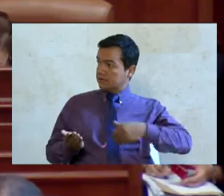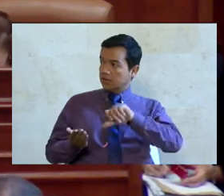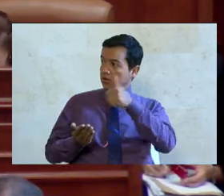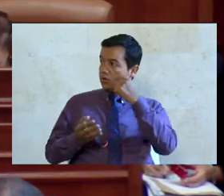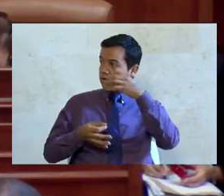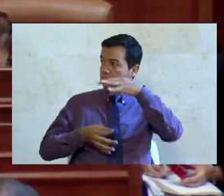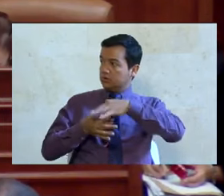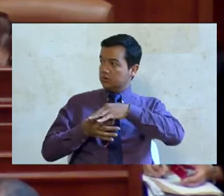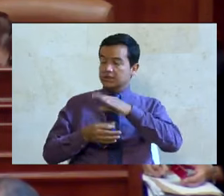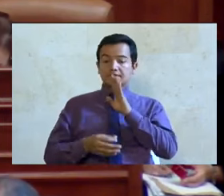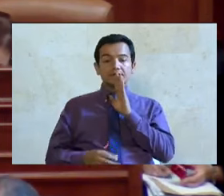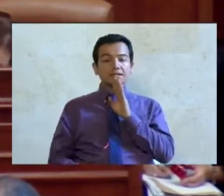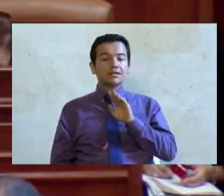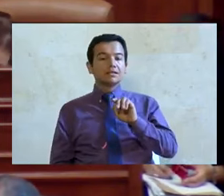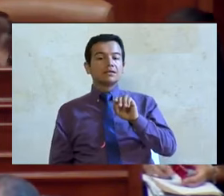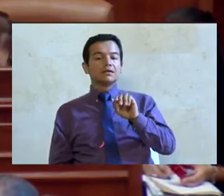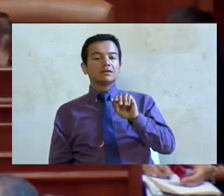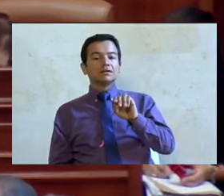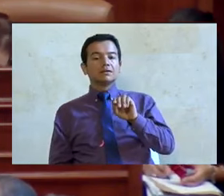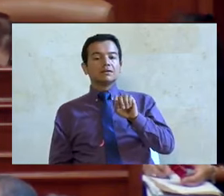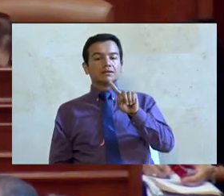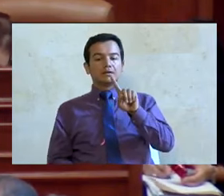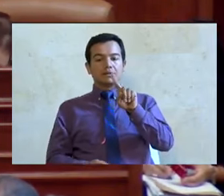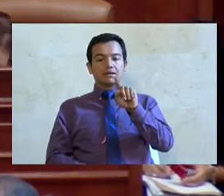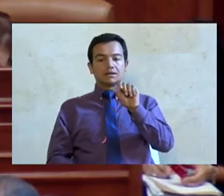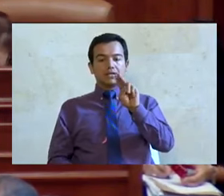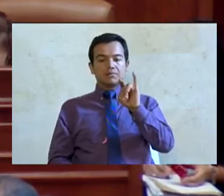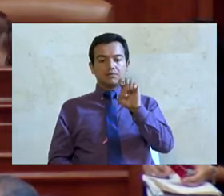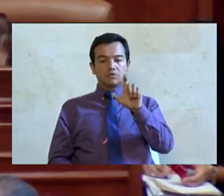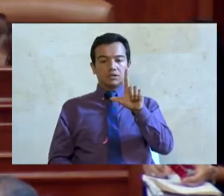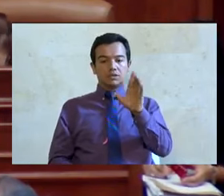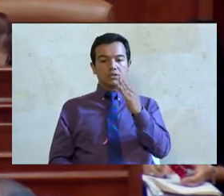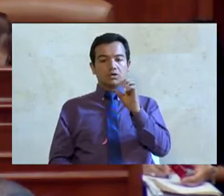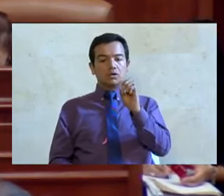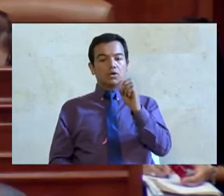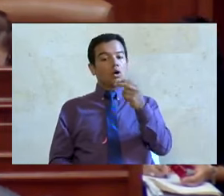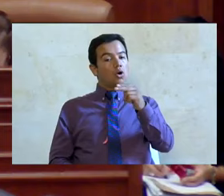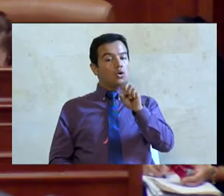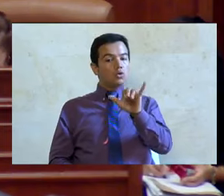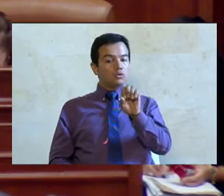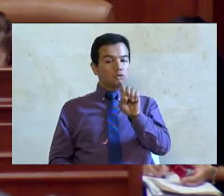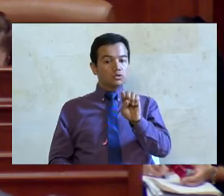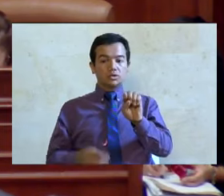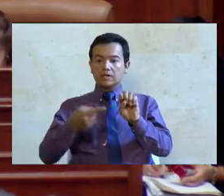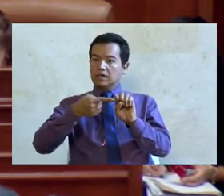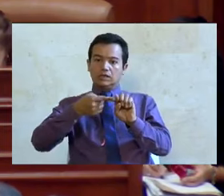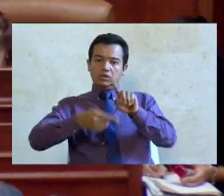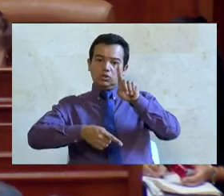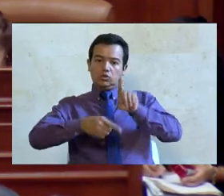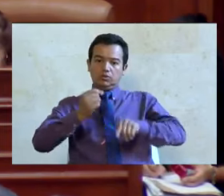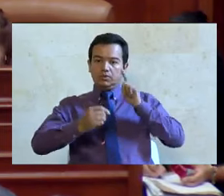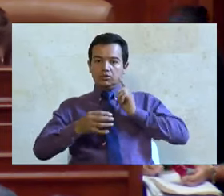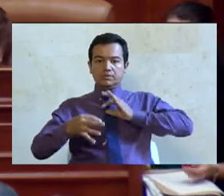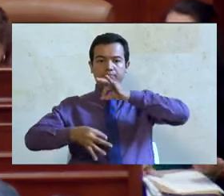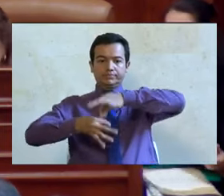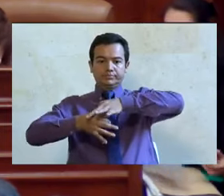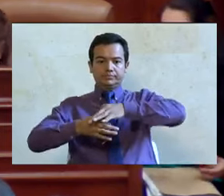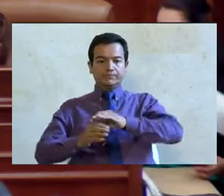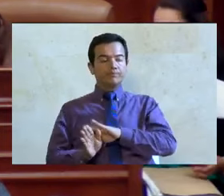Hoyos porque tiene una investigación en la Corte Suprema de Justicia Perdón Samuel de la comisión primera señor